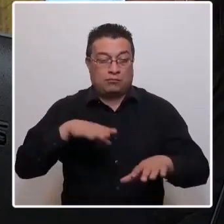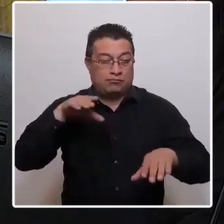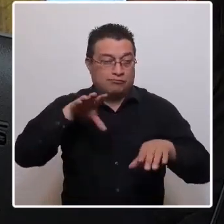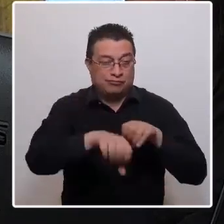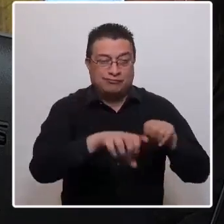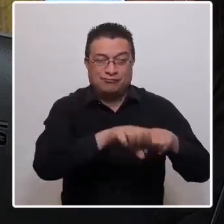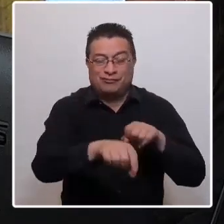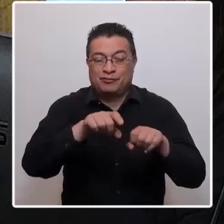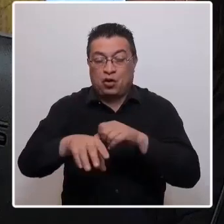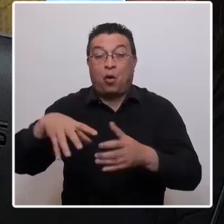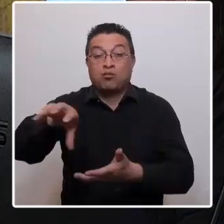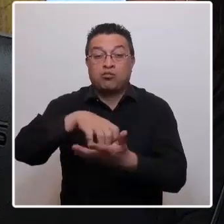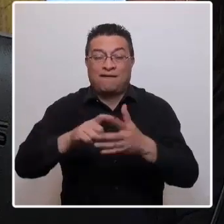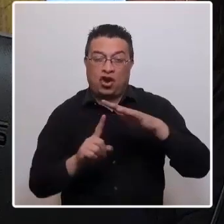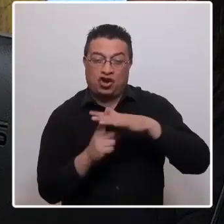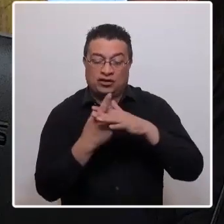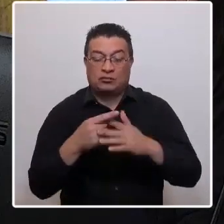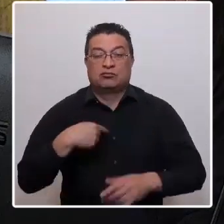pueblos indígenas.